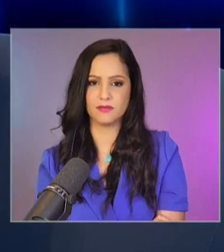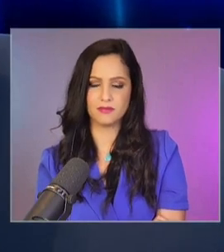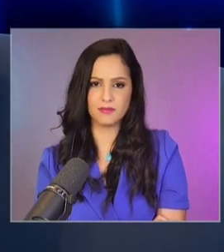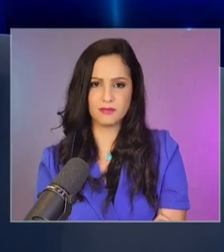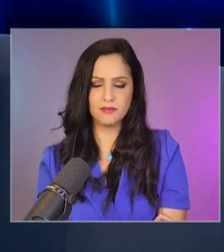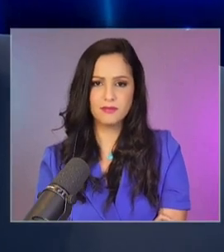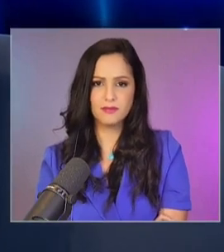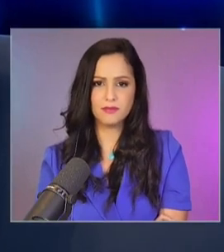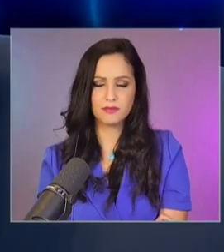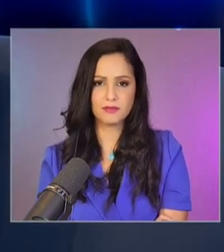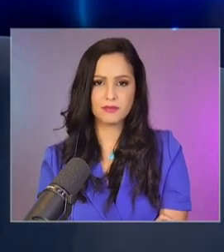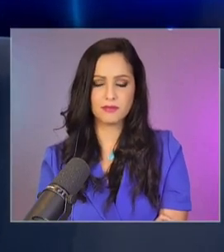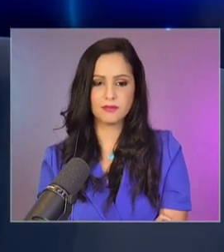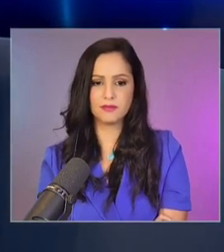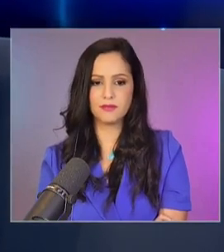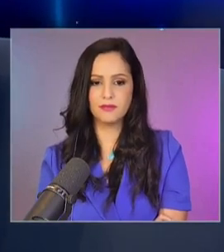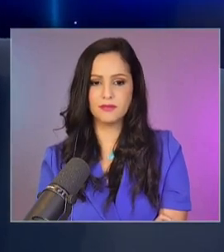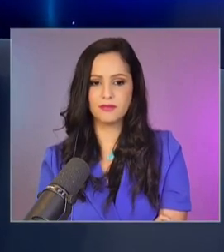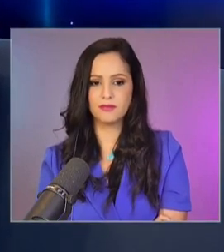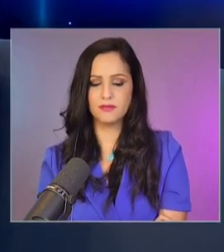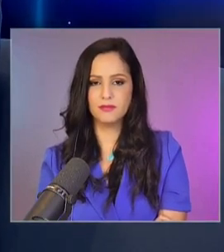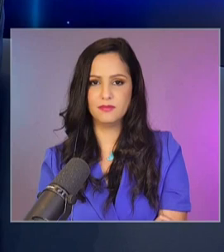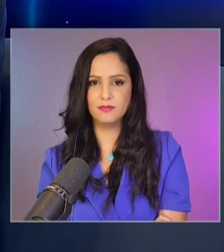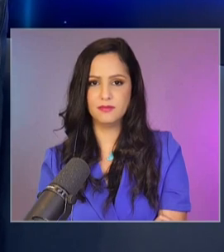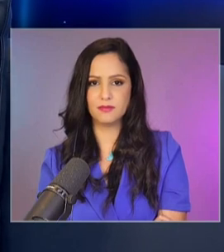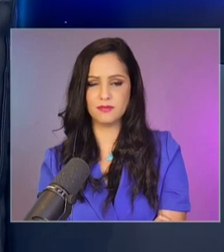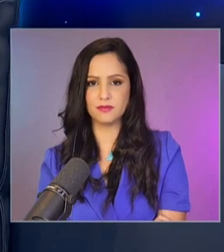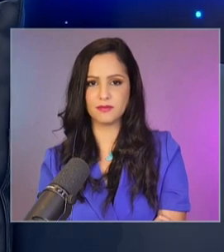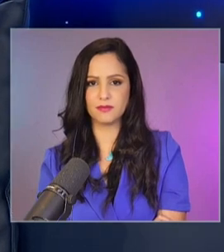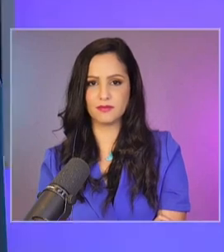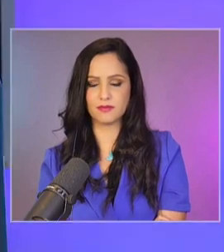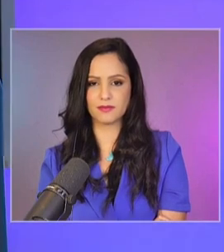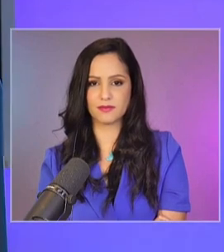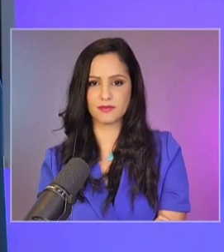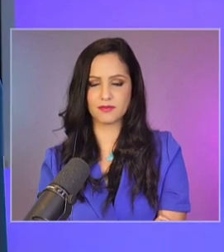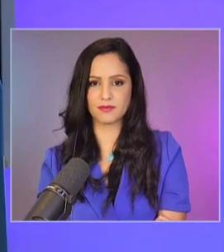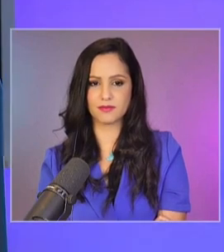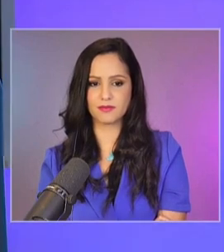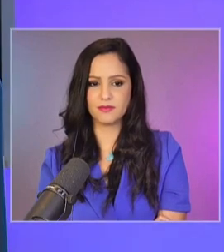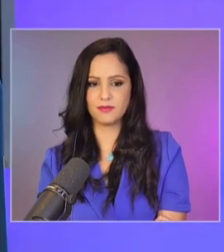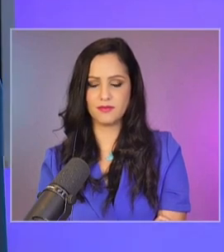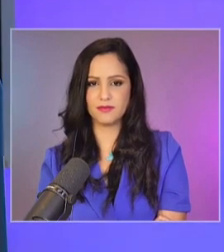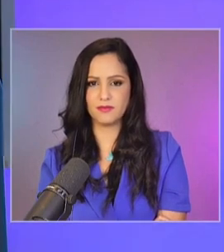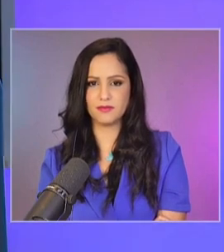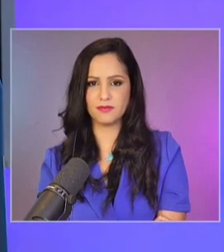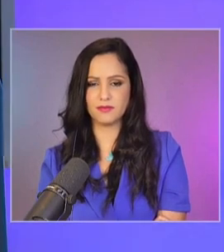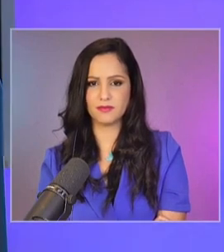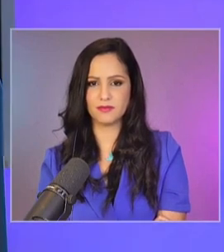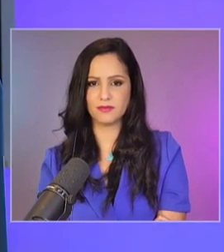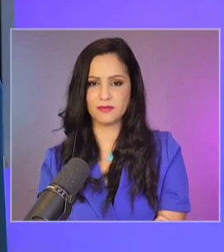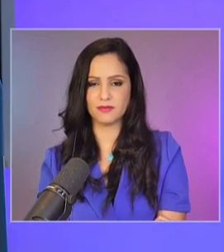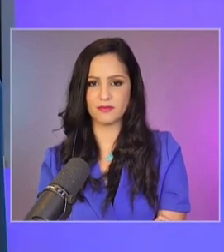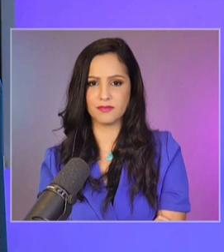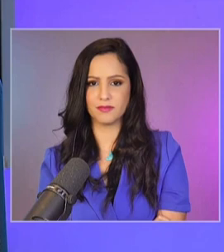tu eterno desvelo no pensara en que es bella la ternura del cielo sé que tú sufres mucho viéndome padecer